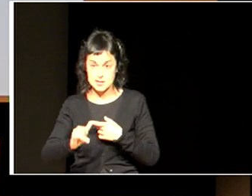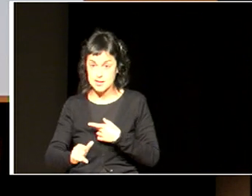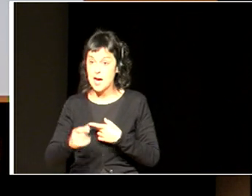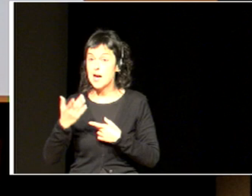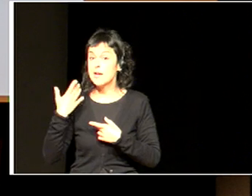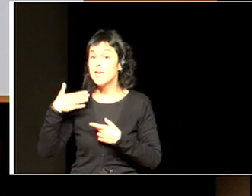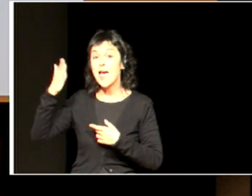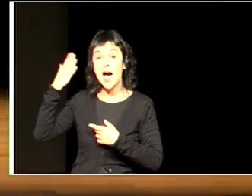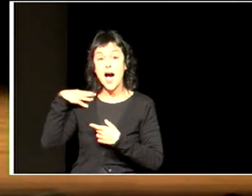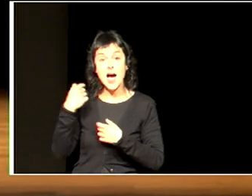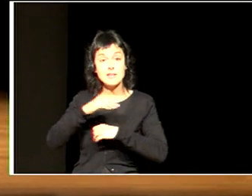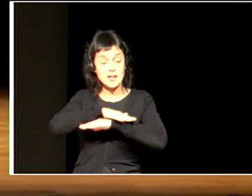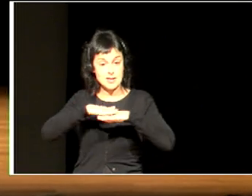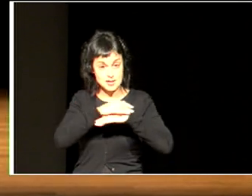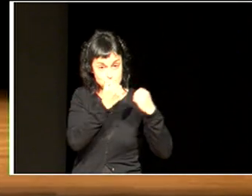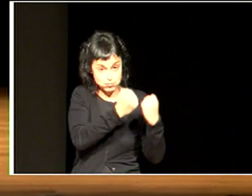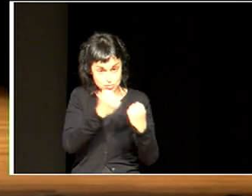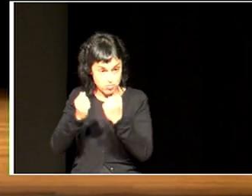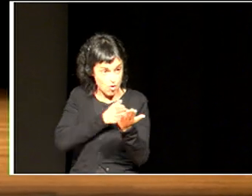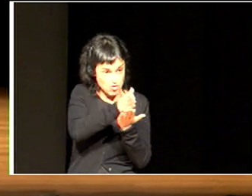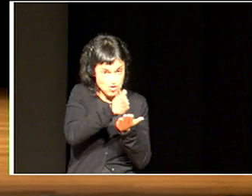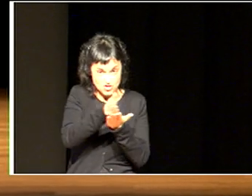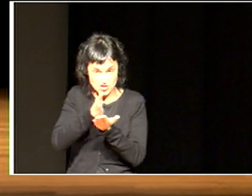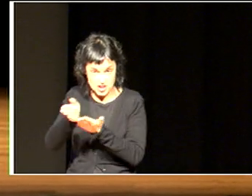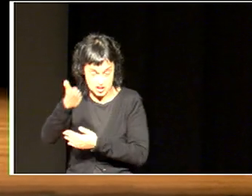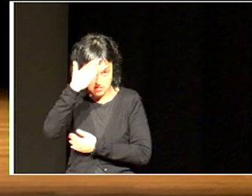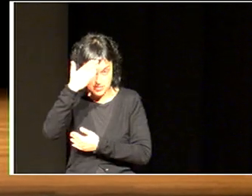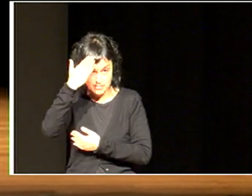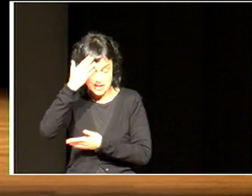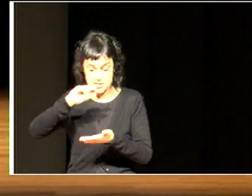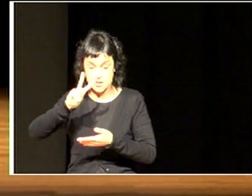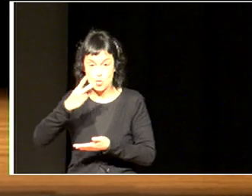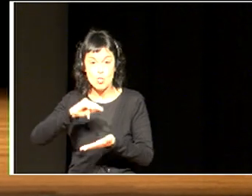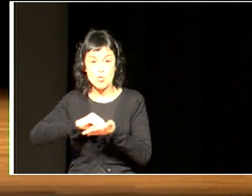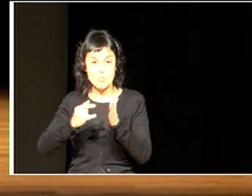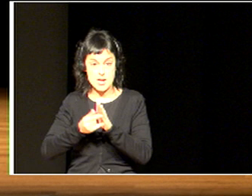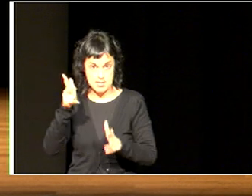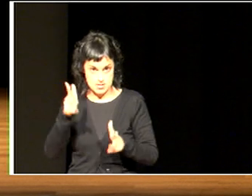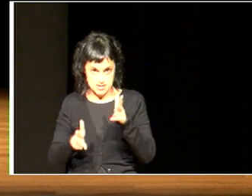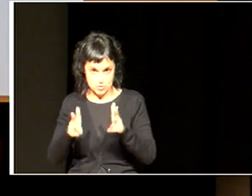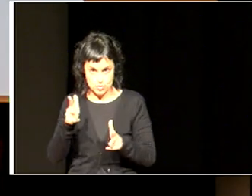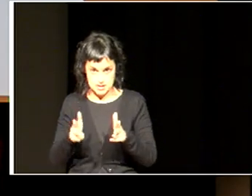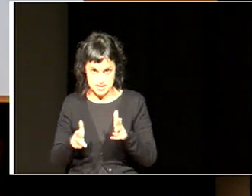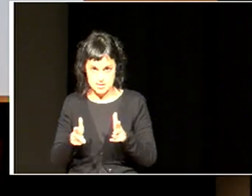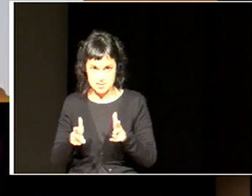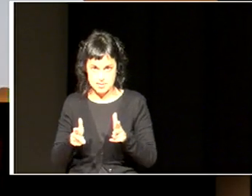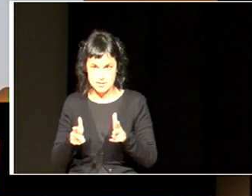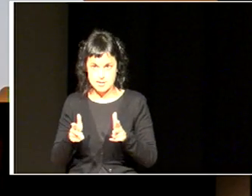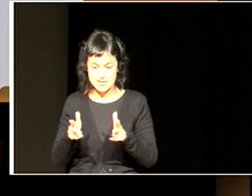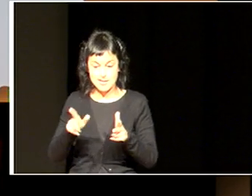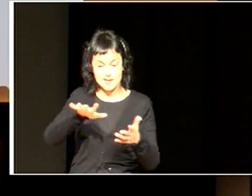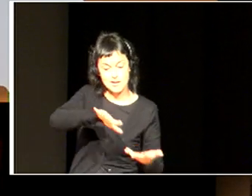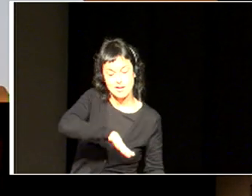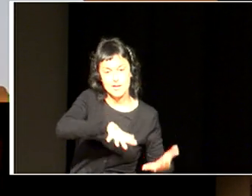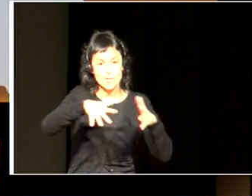que hemos visto que constituyen los ejes centrales del segundo plan de coeducación de euskadi tendrá como llevarlo a la práctica